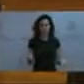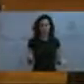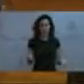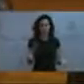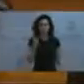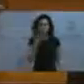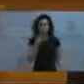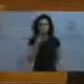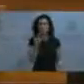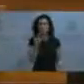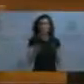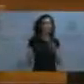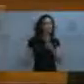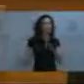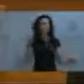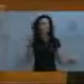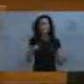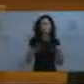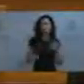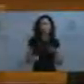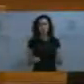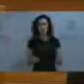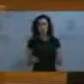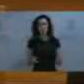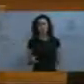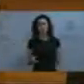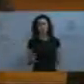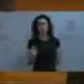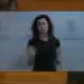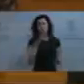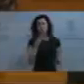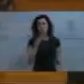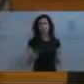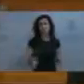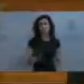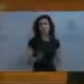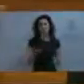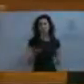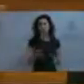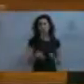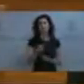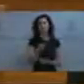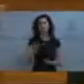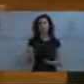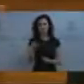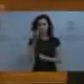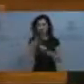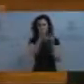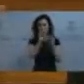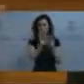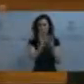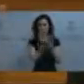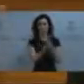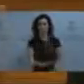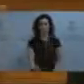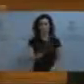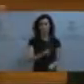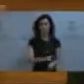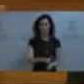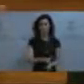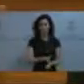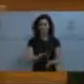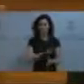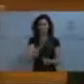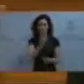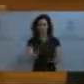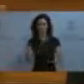lo negará y dirá que, por supuesto, o no. Como decía antes, ya la semana próxima tenía pensada una reunión y se va a reunir con el